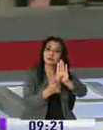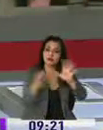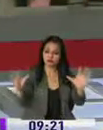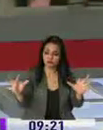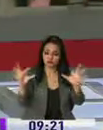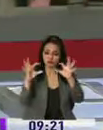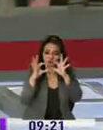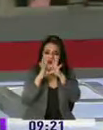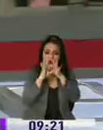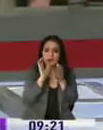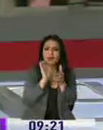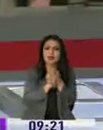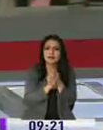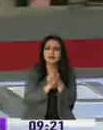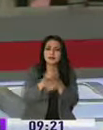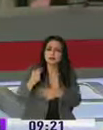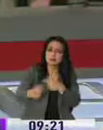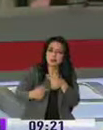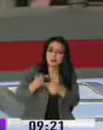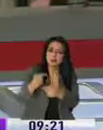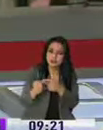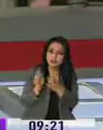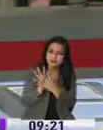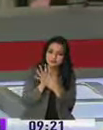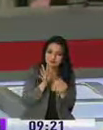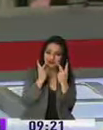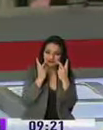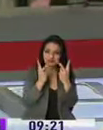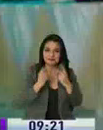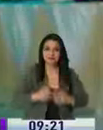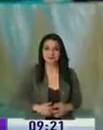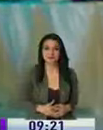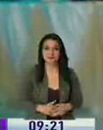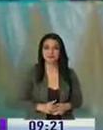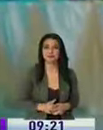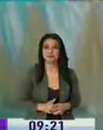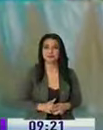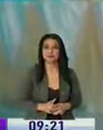sus vidas de esta manera tradicional. Miremos.